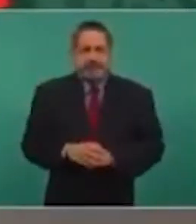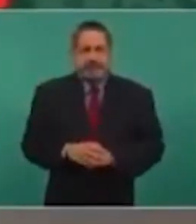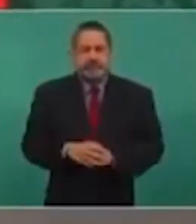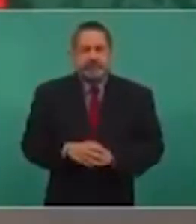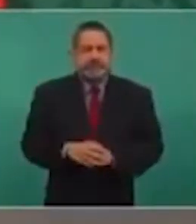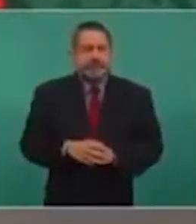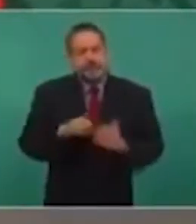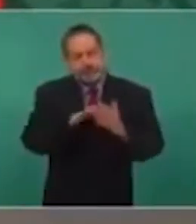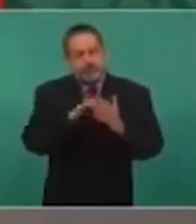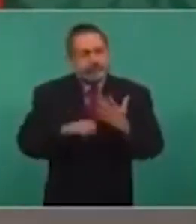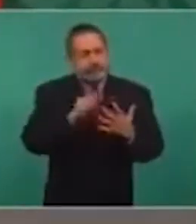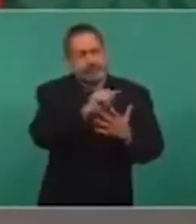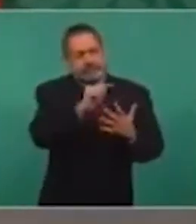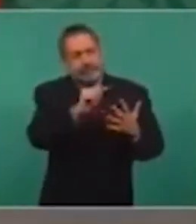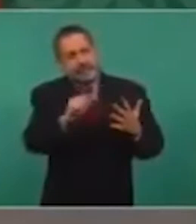Ejemplos hay muchos.